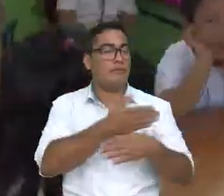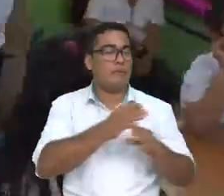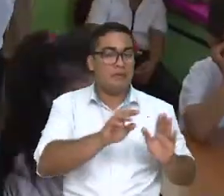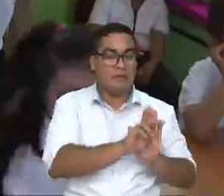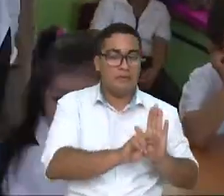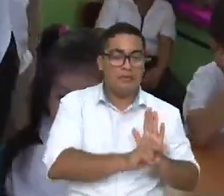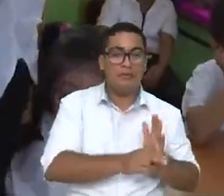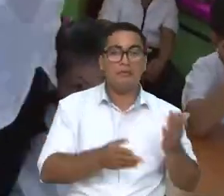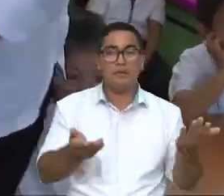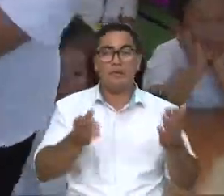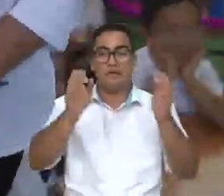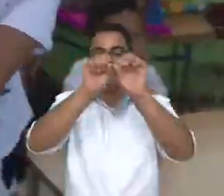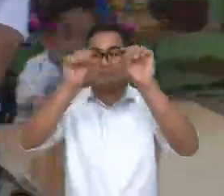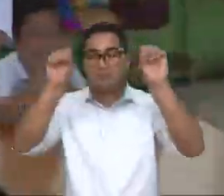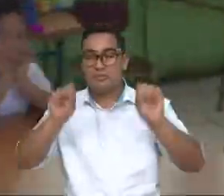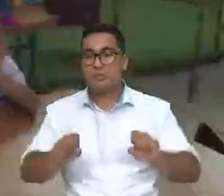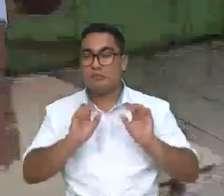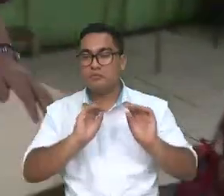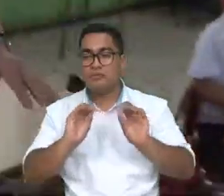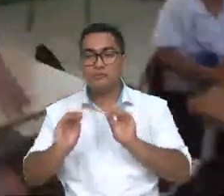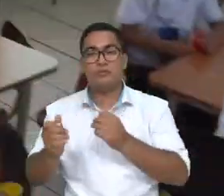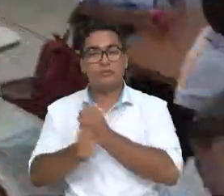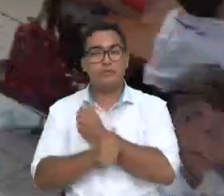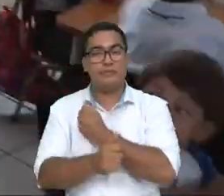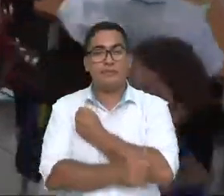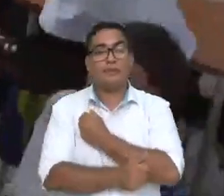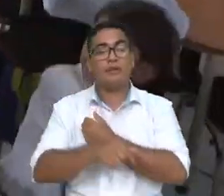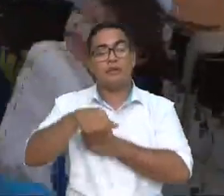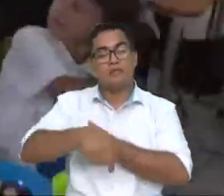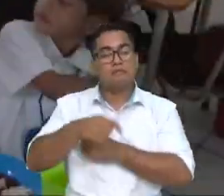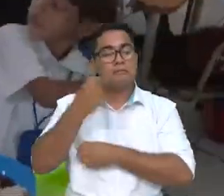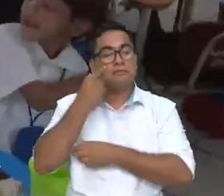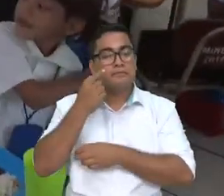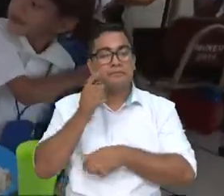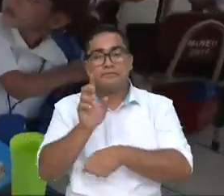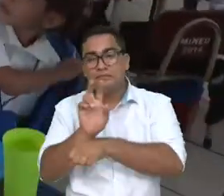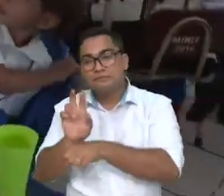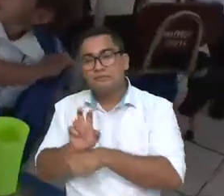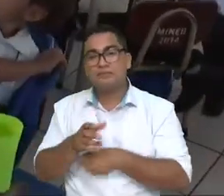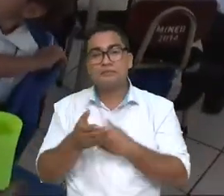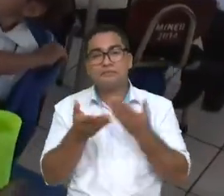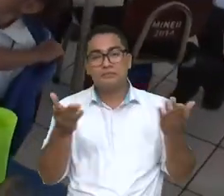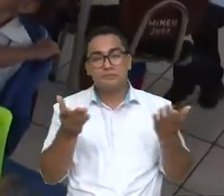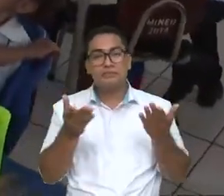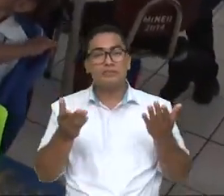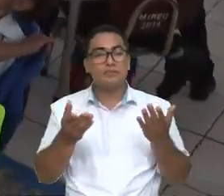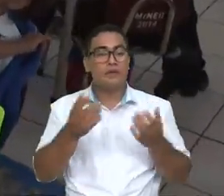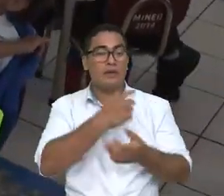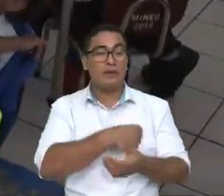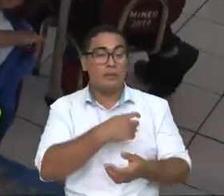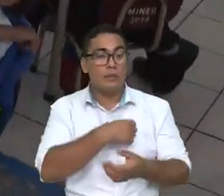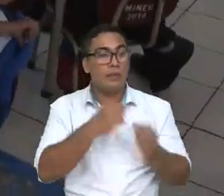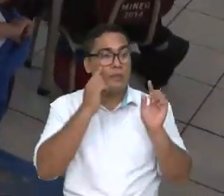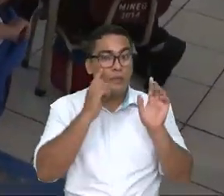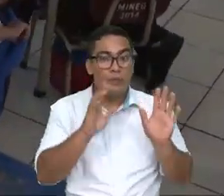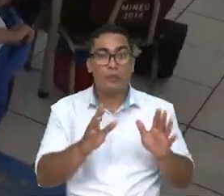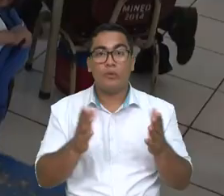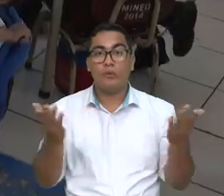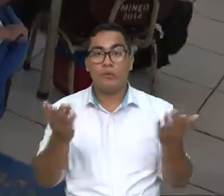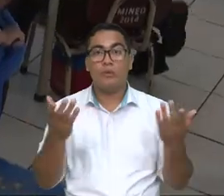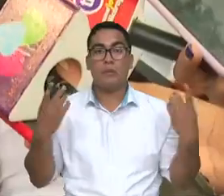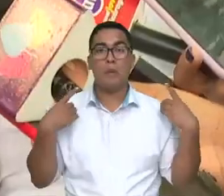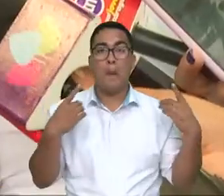que son de formación integral de los estudiantes. Entonces eso es lo que andamos viendo, por supuesto, viendo cómo está el cuidado de la escuela, cómo está el equipo de